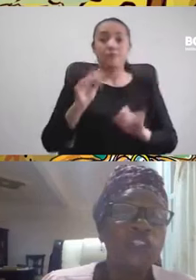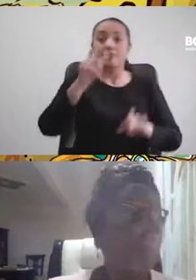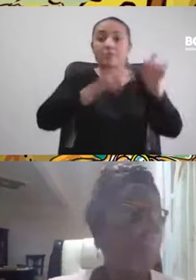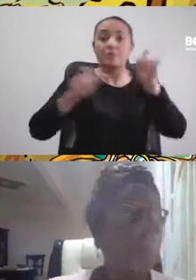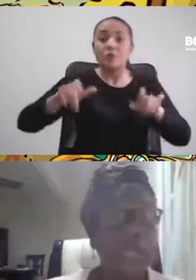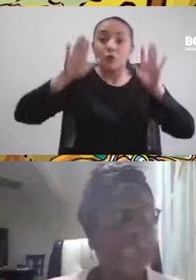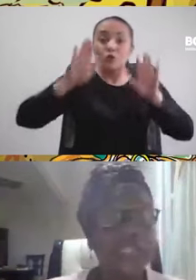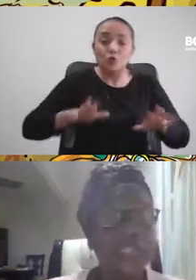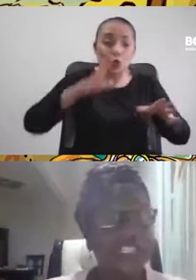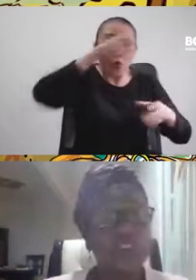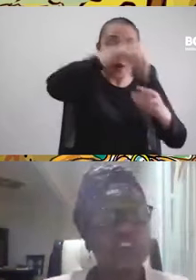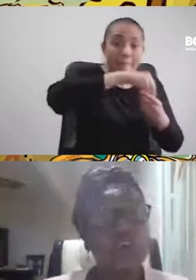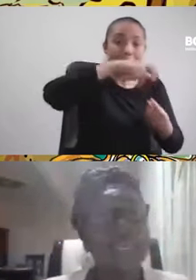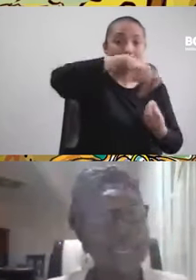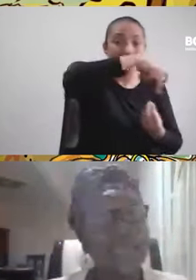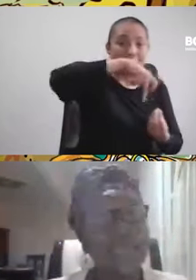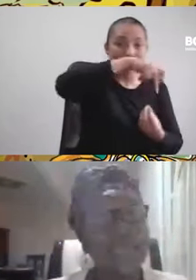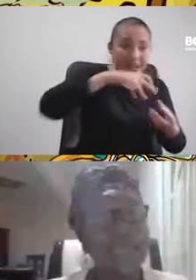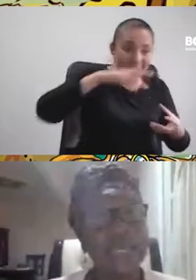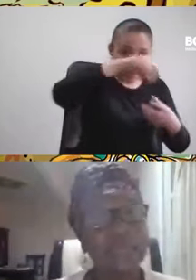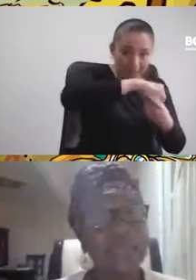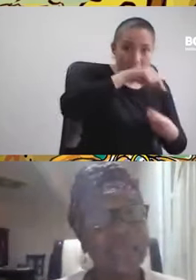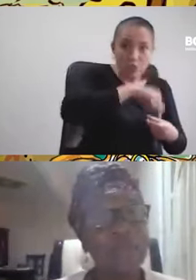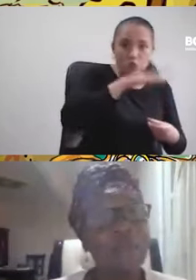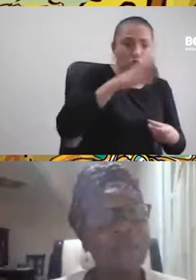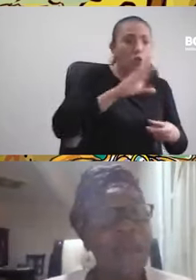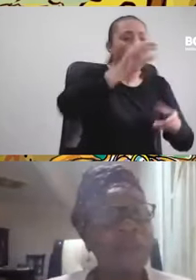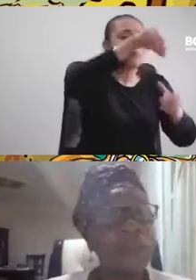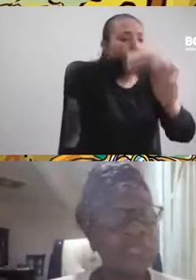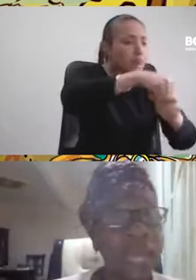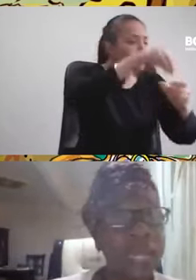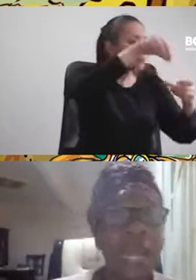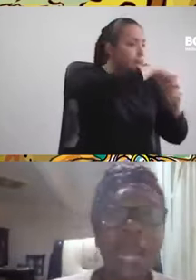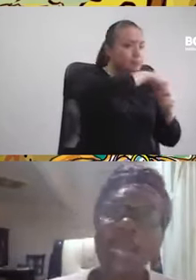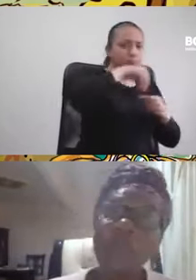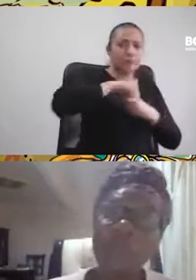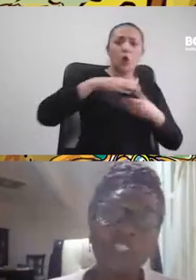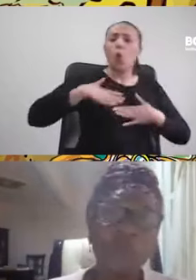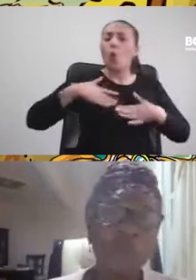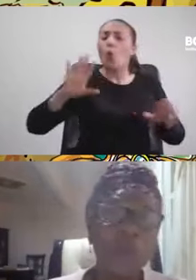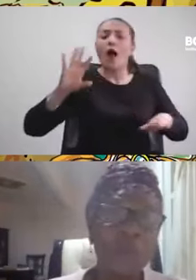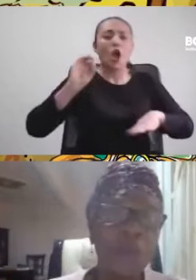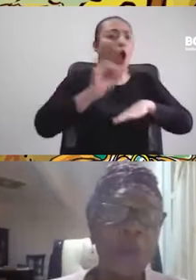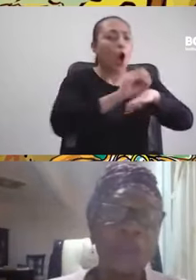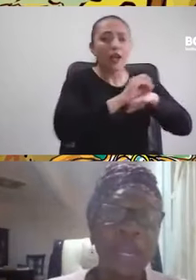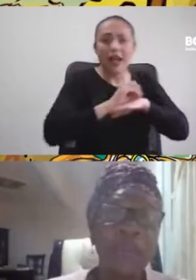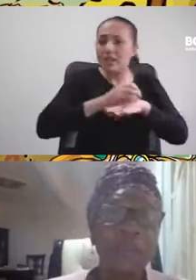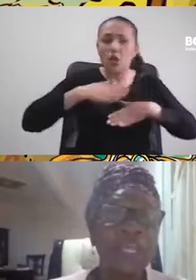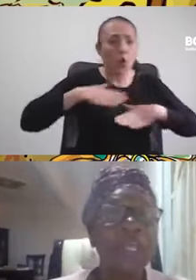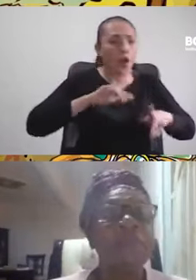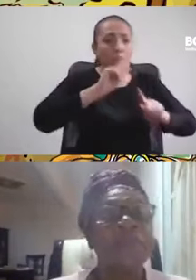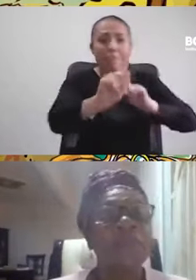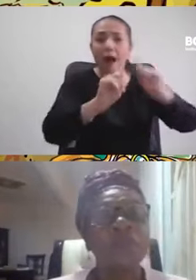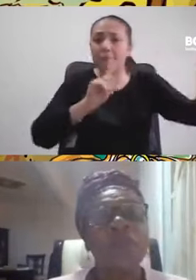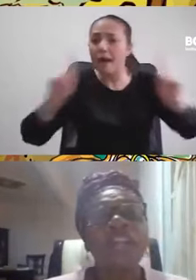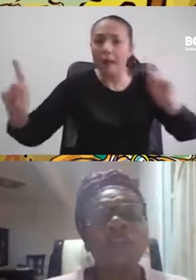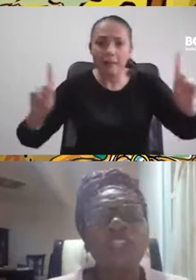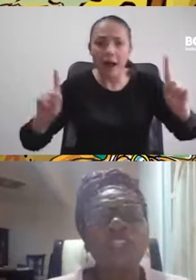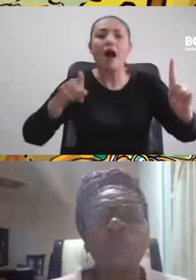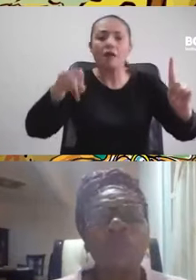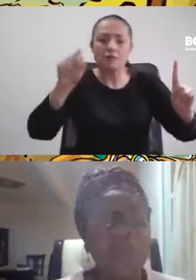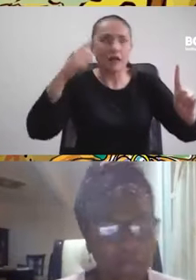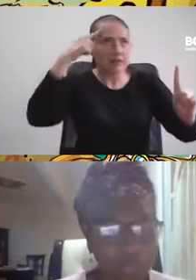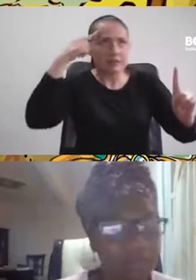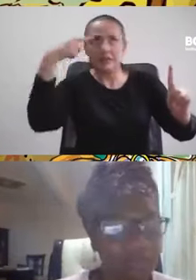una organización, donde quiera que sea que esté, va a aportar a nuestro pueblo para poder perpetuar